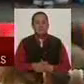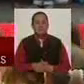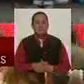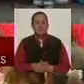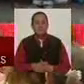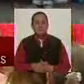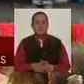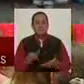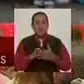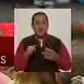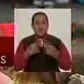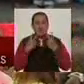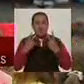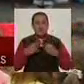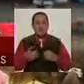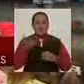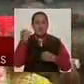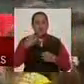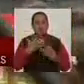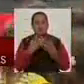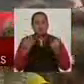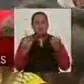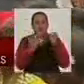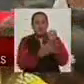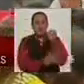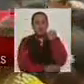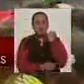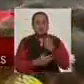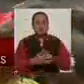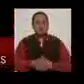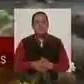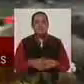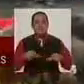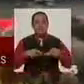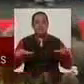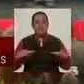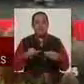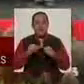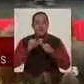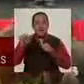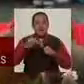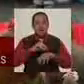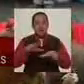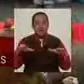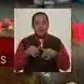que es afectada por la pobreza, esta zona tan lejana de nuestro país.